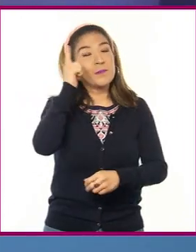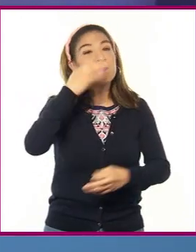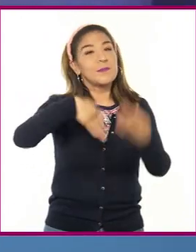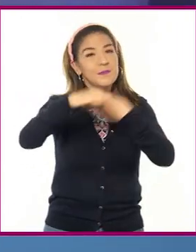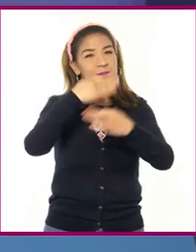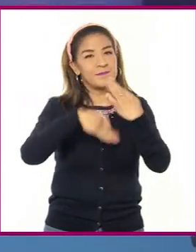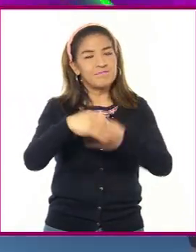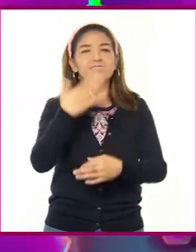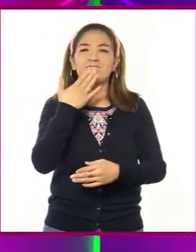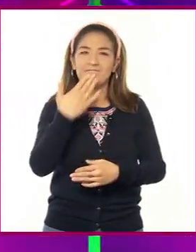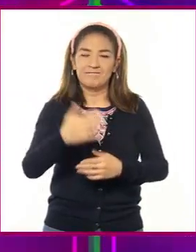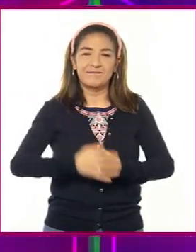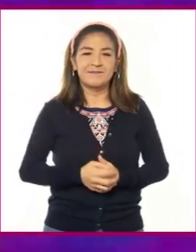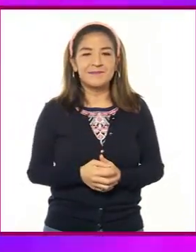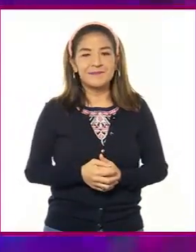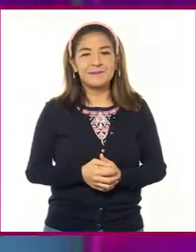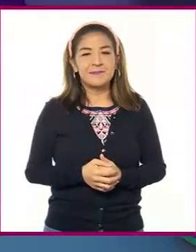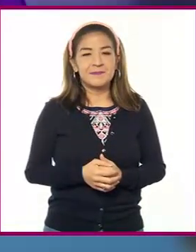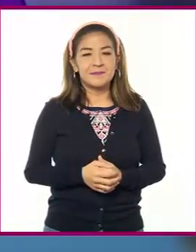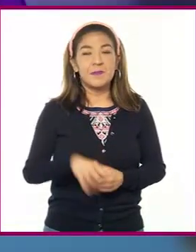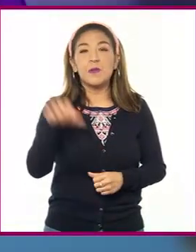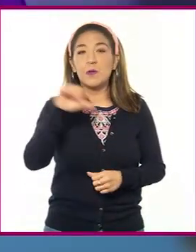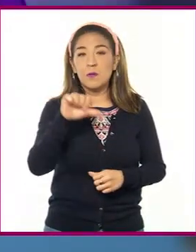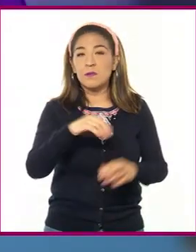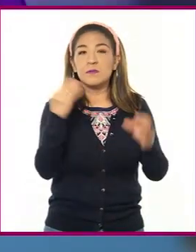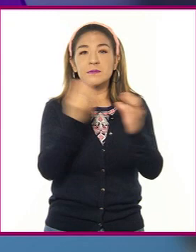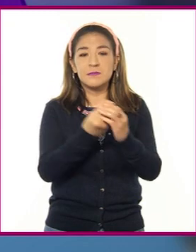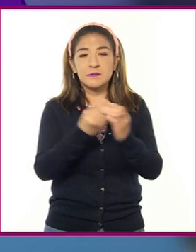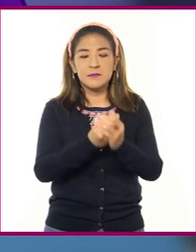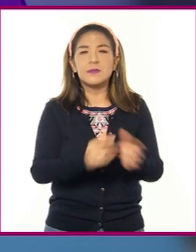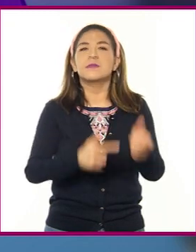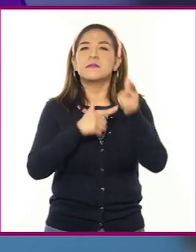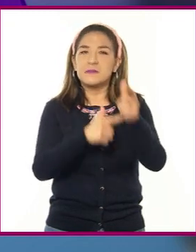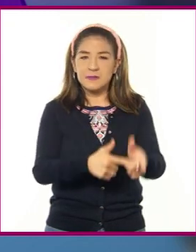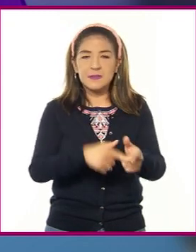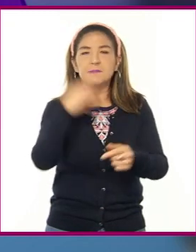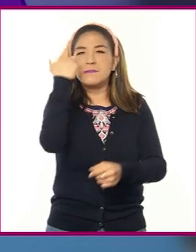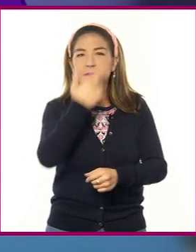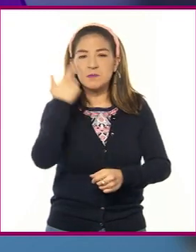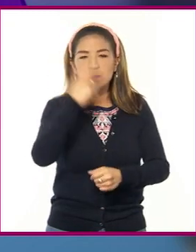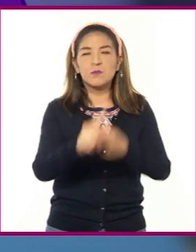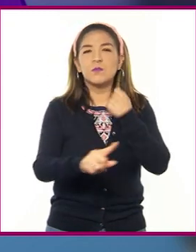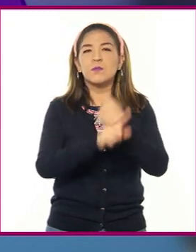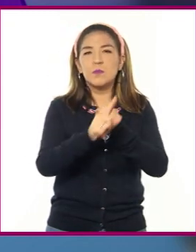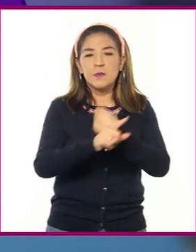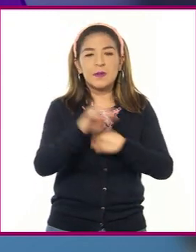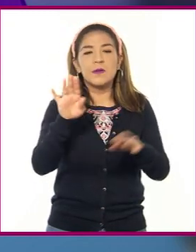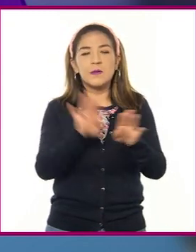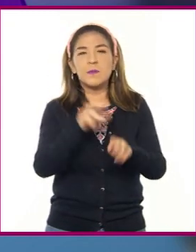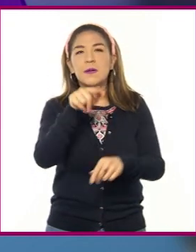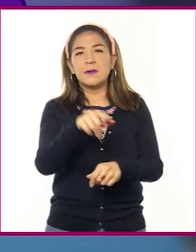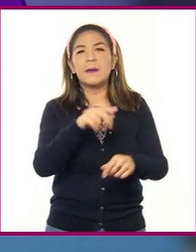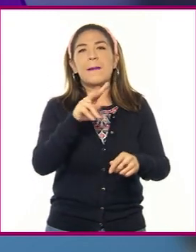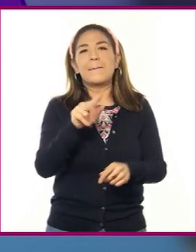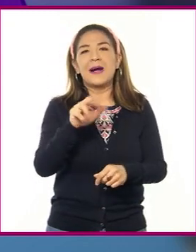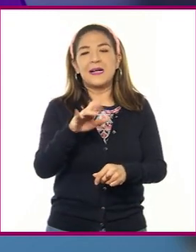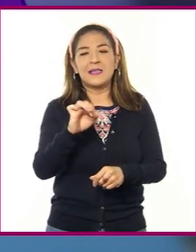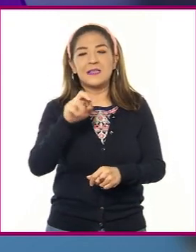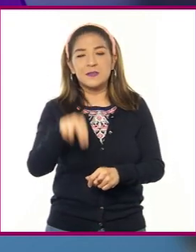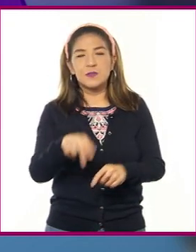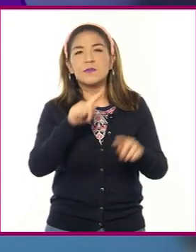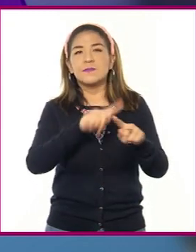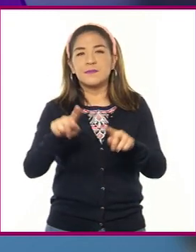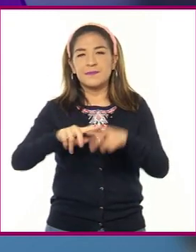se encuentren muy bien. En esta sesión continuaremos con el análisis y resolución de problemas de variación